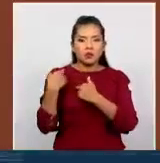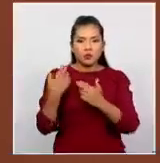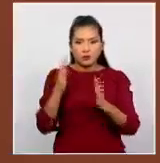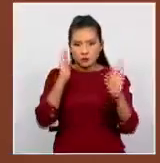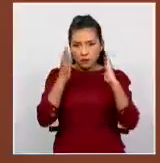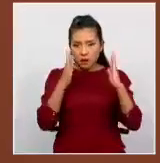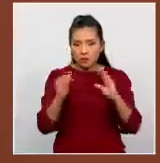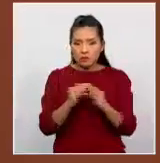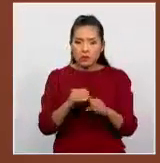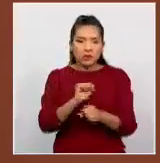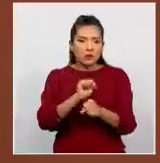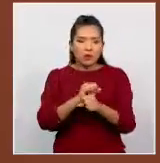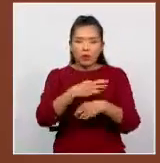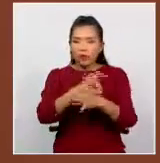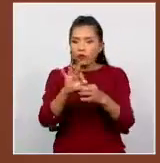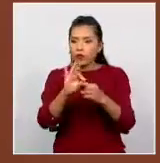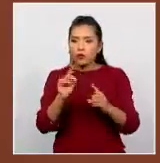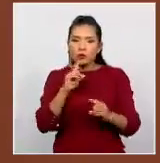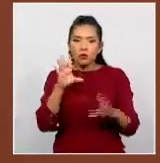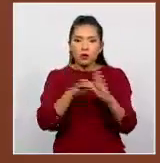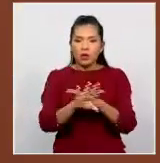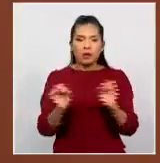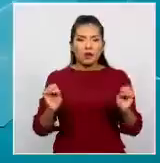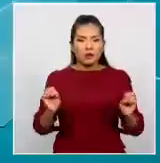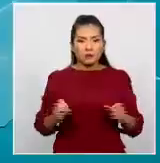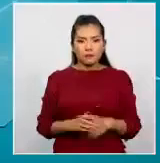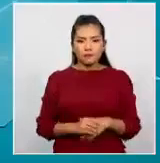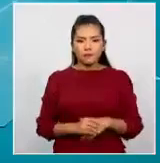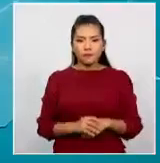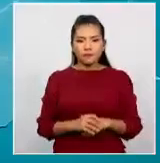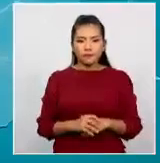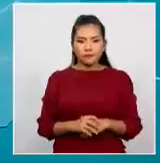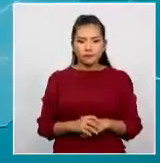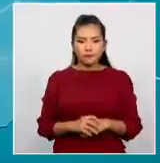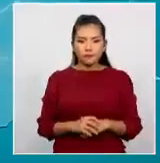no eran funcionarios públicos de aquí la gobernación, ¿no? De esta manera llega.